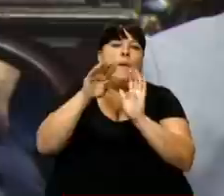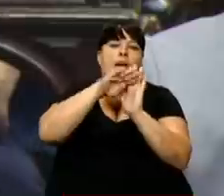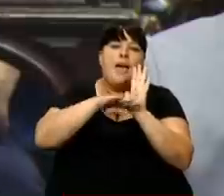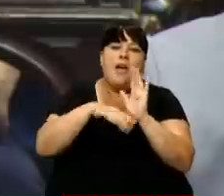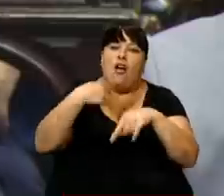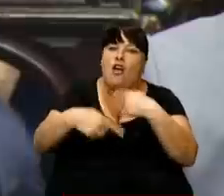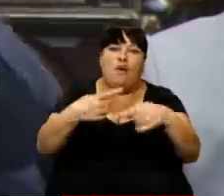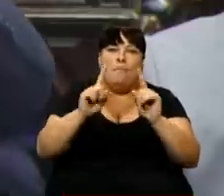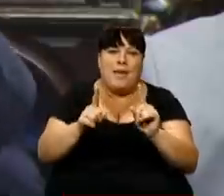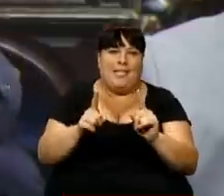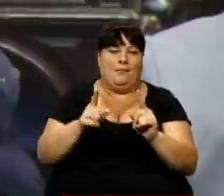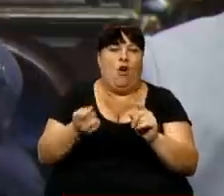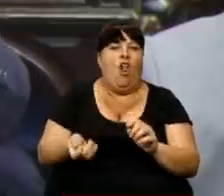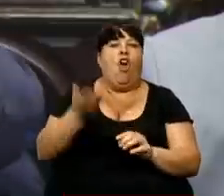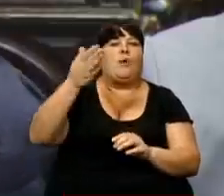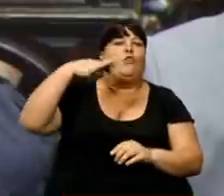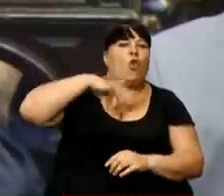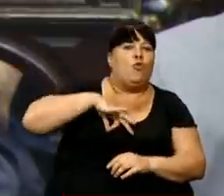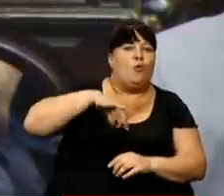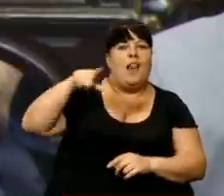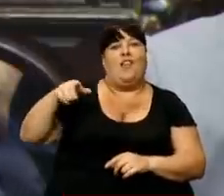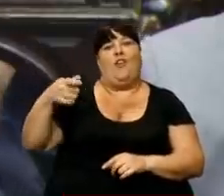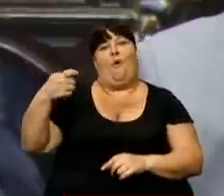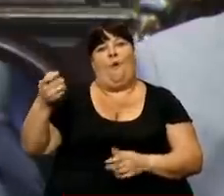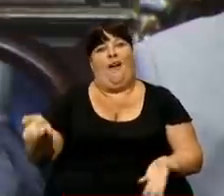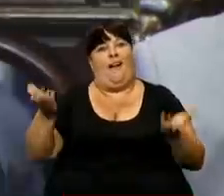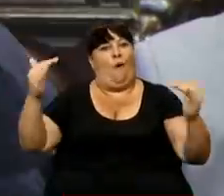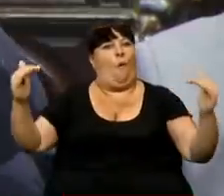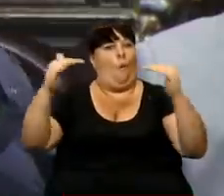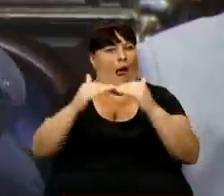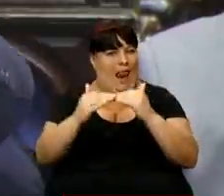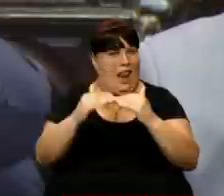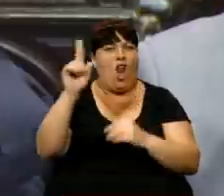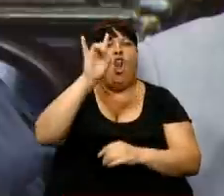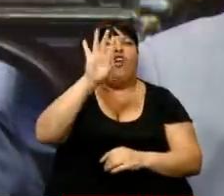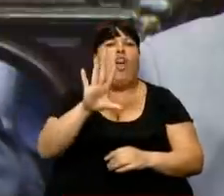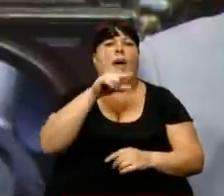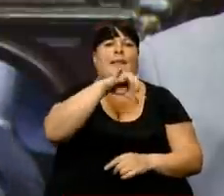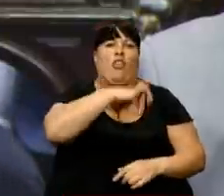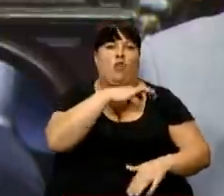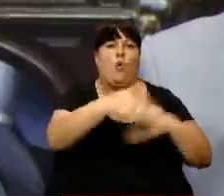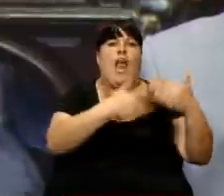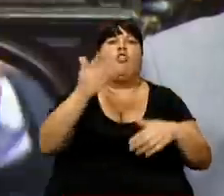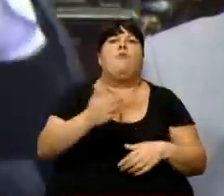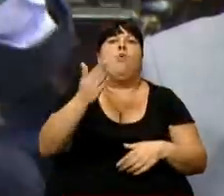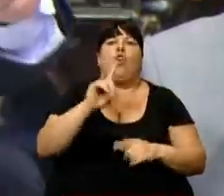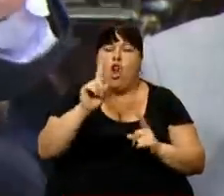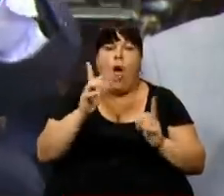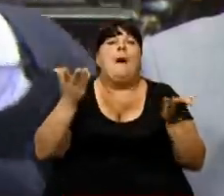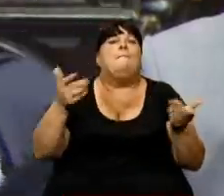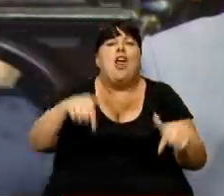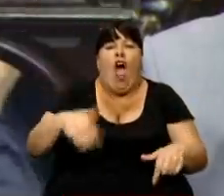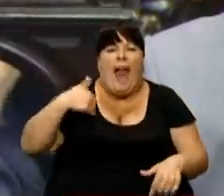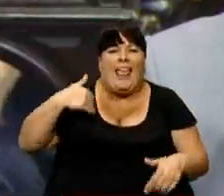pautas de los incrementos salariales, no solo del crecimiento y de la productividad, pero estamos